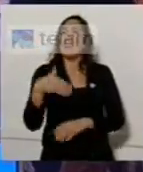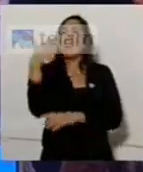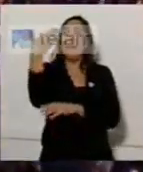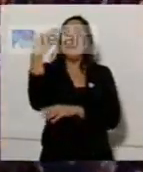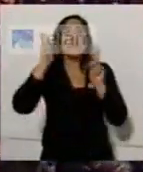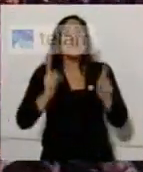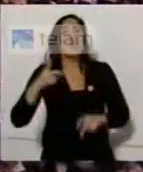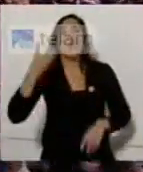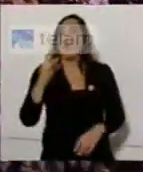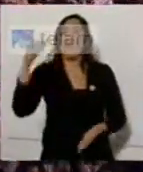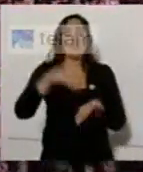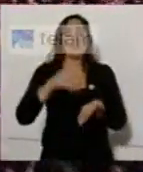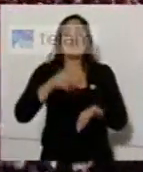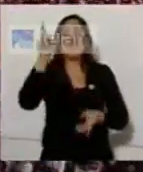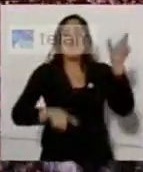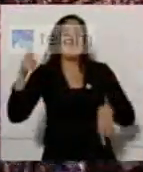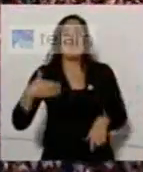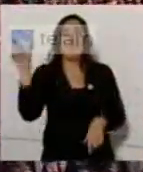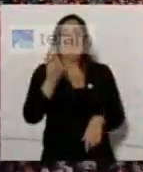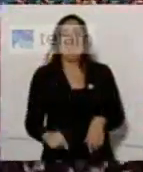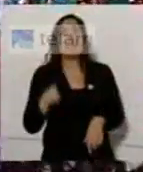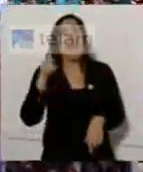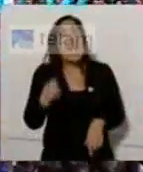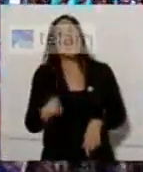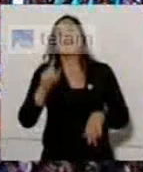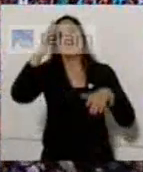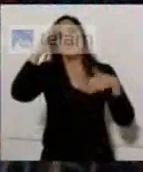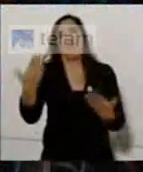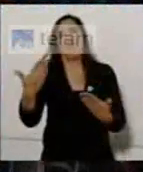argentinos. Ese es el homenaje.